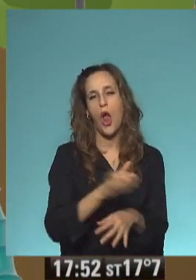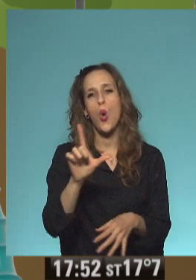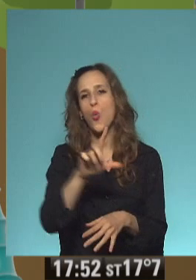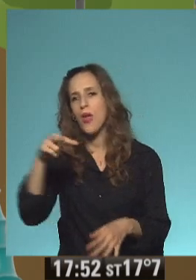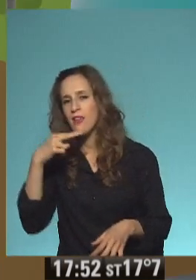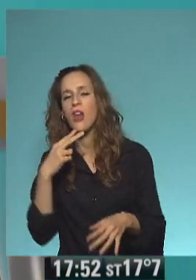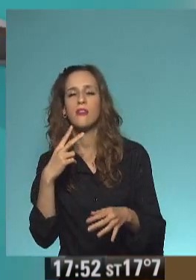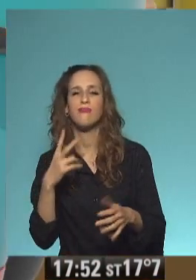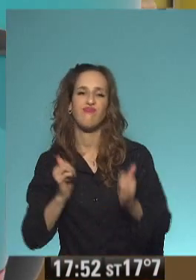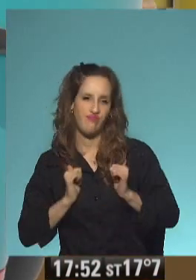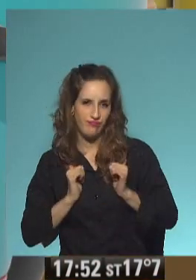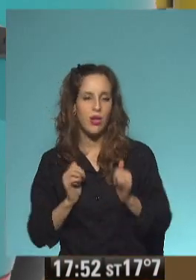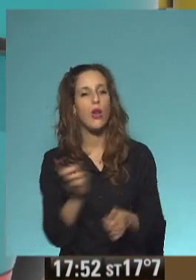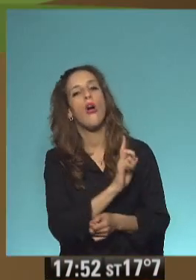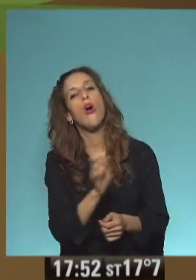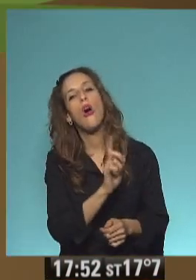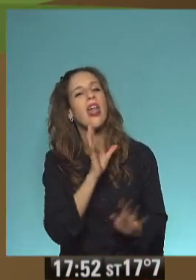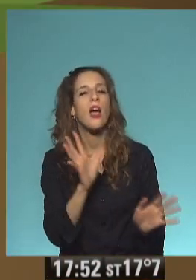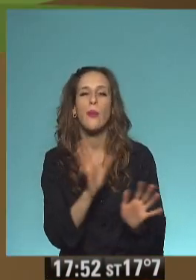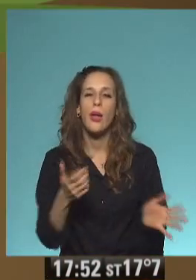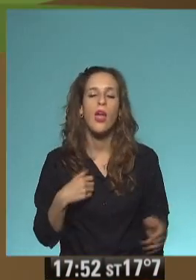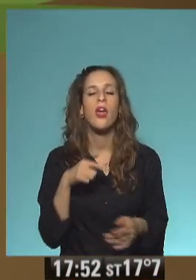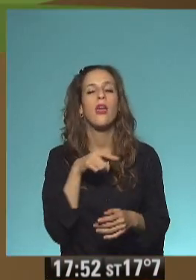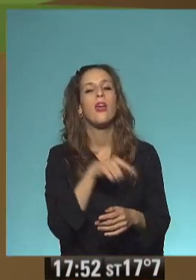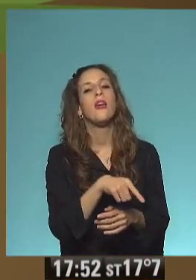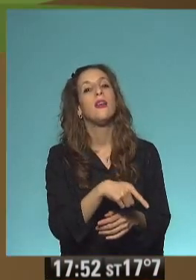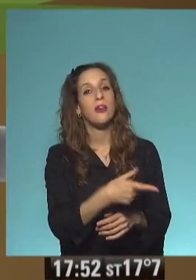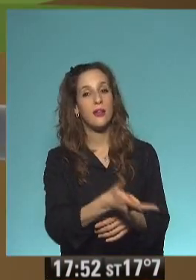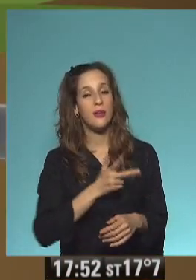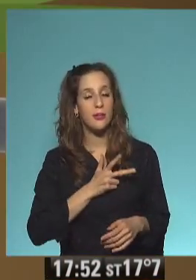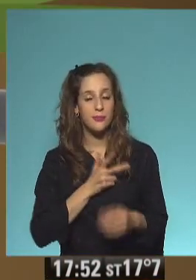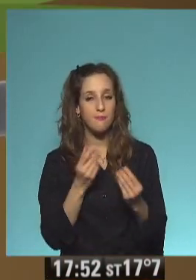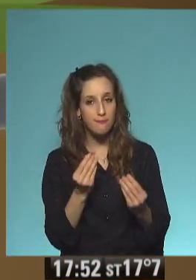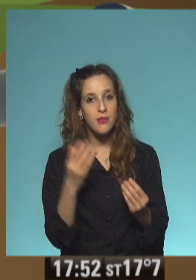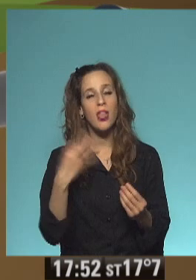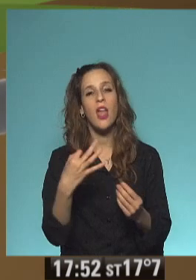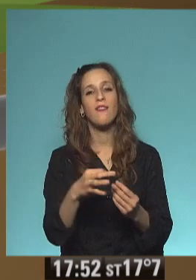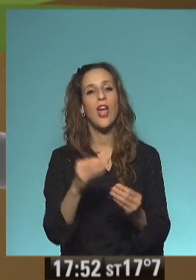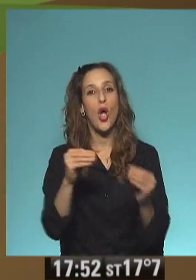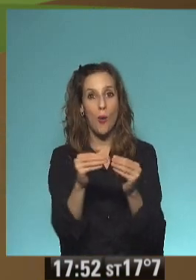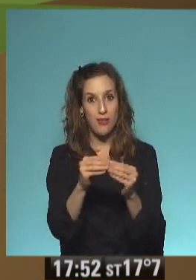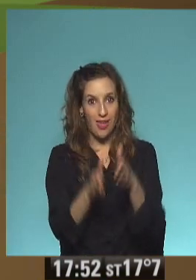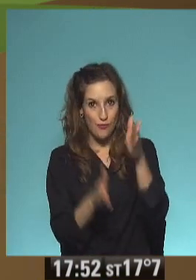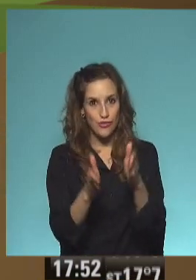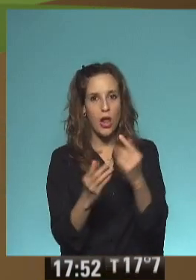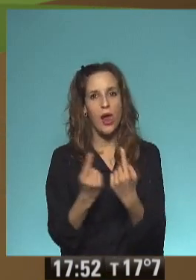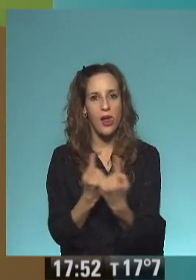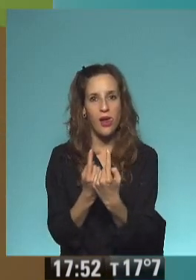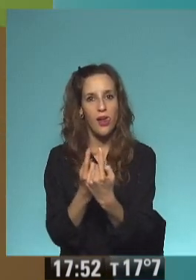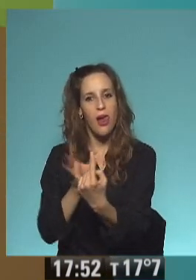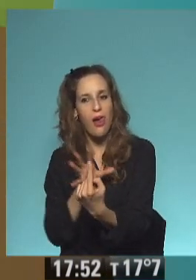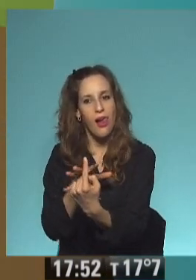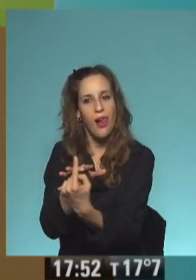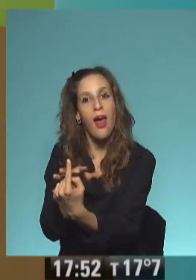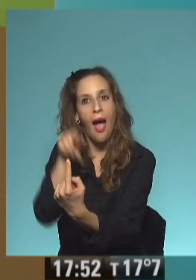¡No, pará! No, cabeza de globo. Lo que Alex dice es que tenemos que seguir al lunático al bosque y ver dónde vive.